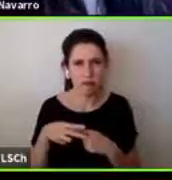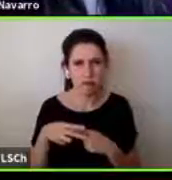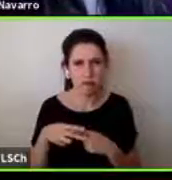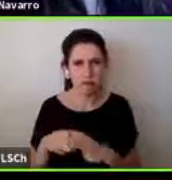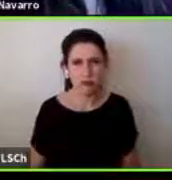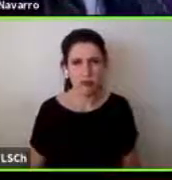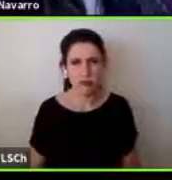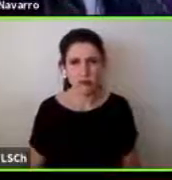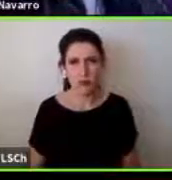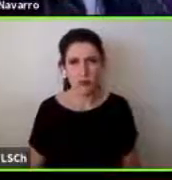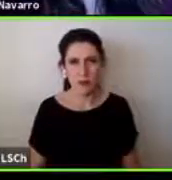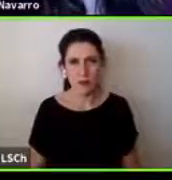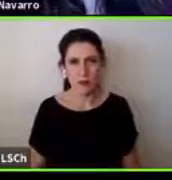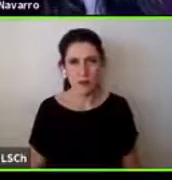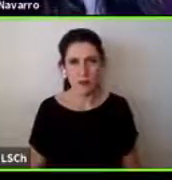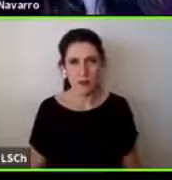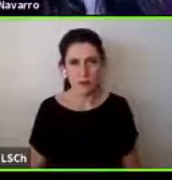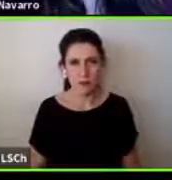sí